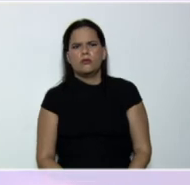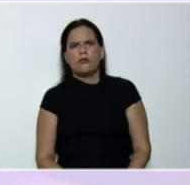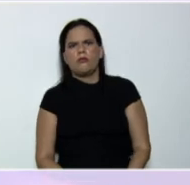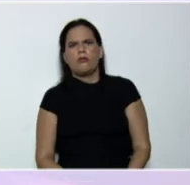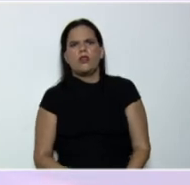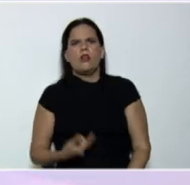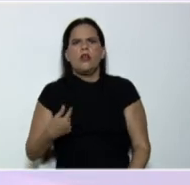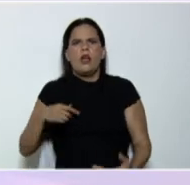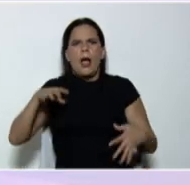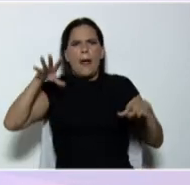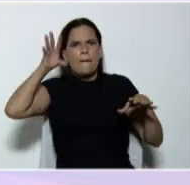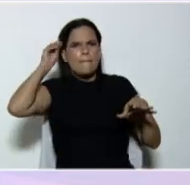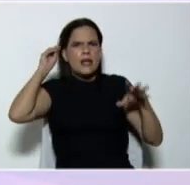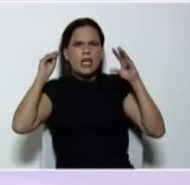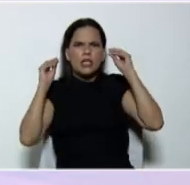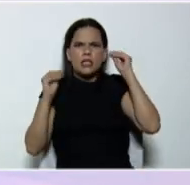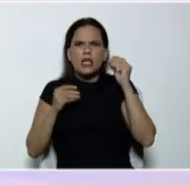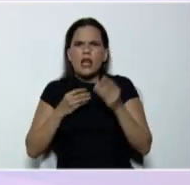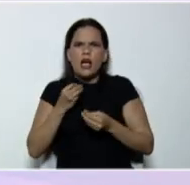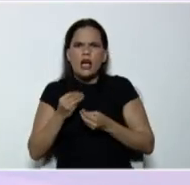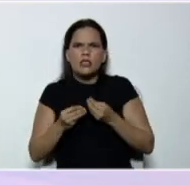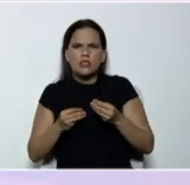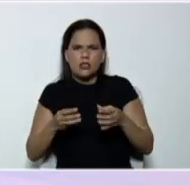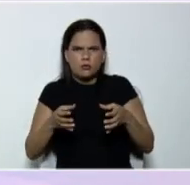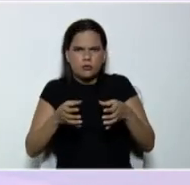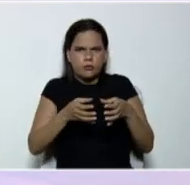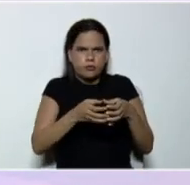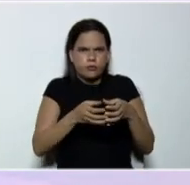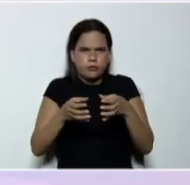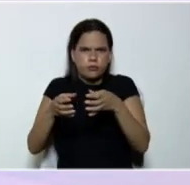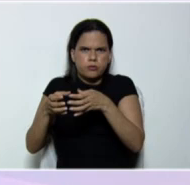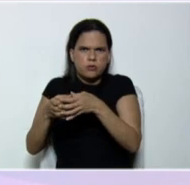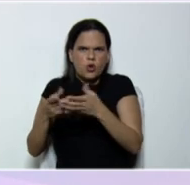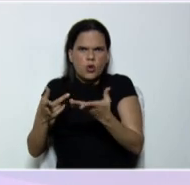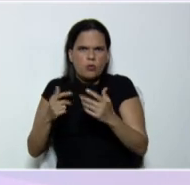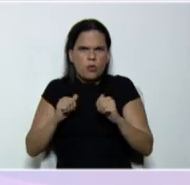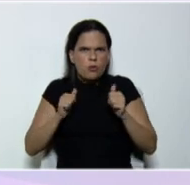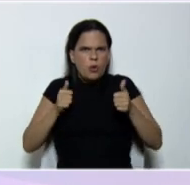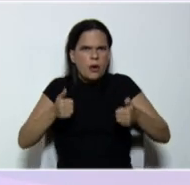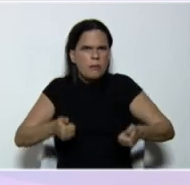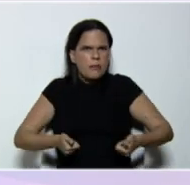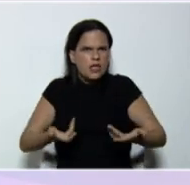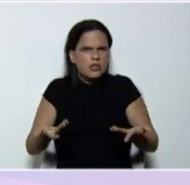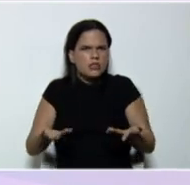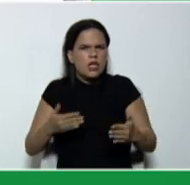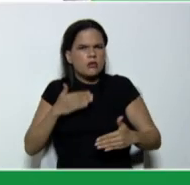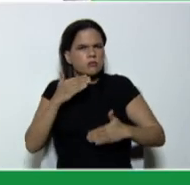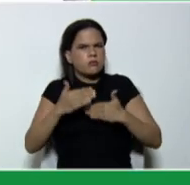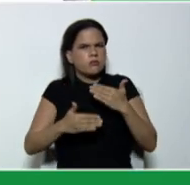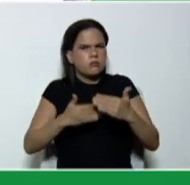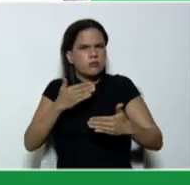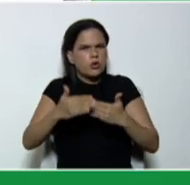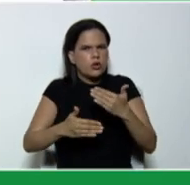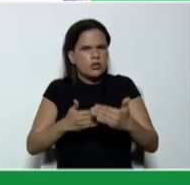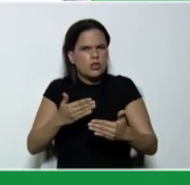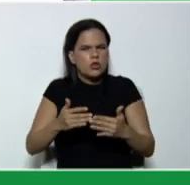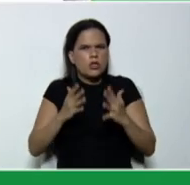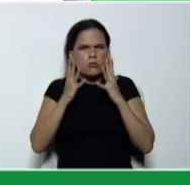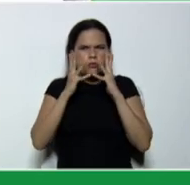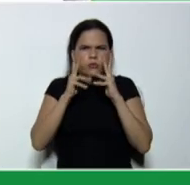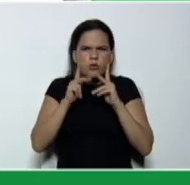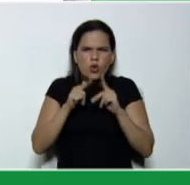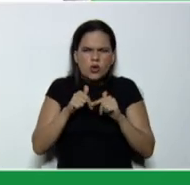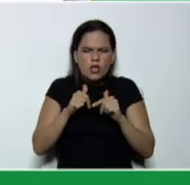Vamos a aprender entonces a realizar conjuntos. ¿Cómo vamos a iniciarnos en ese proceso de ir contando